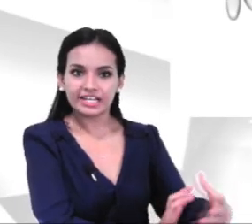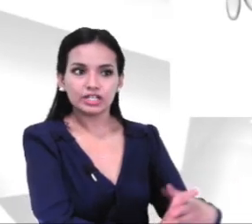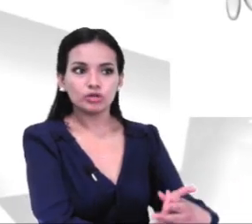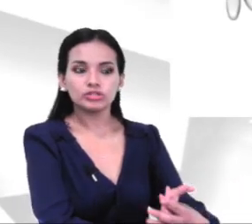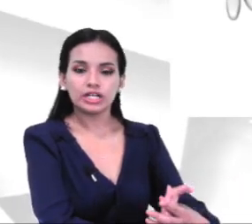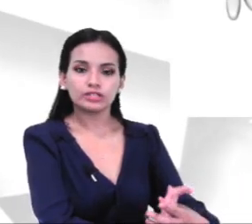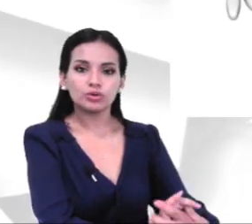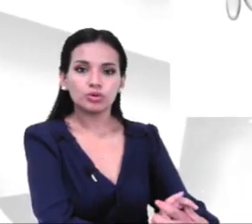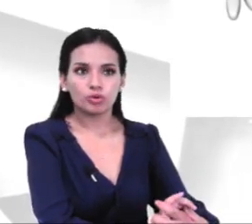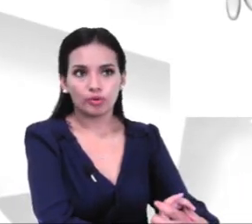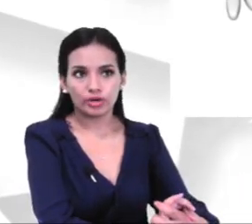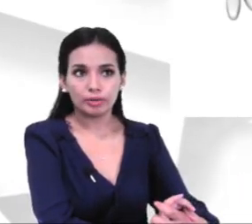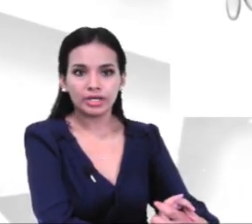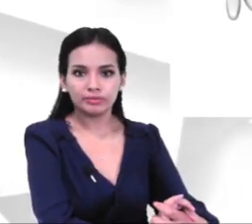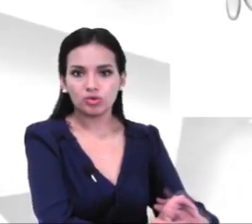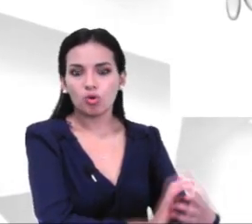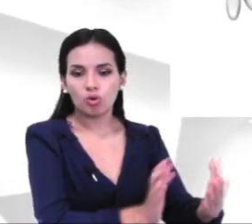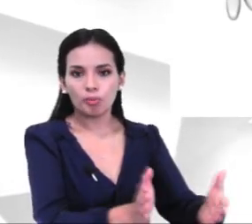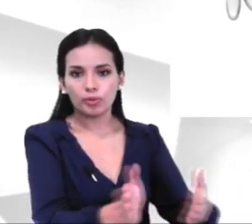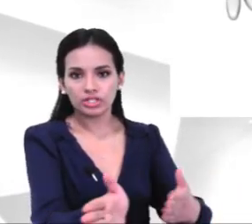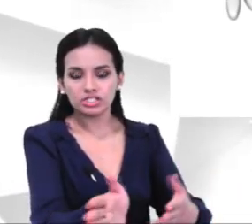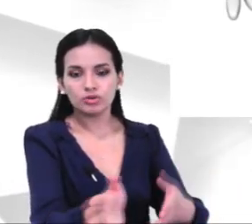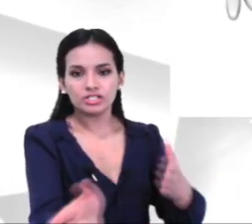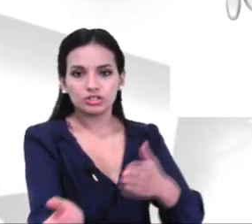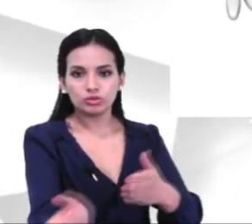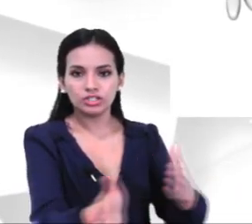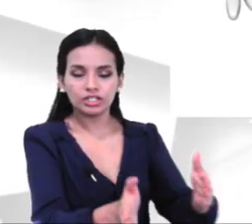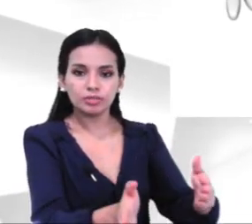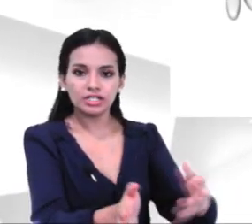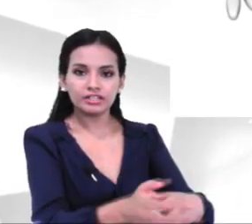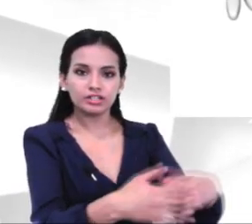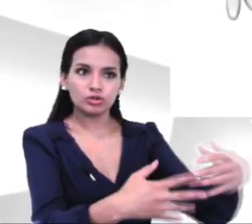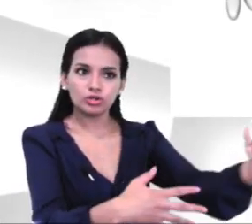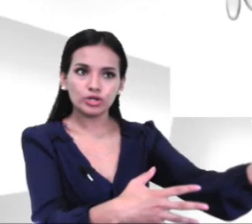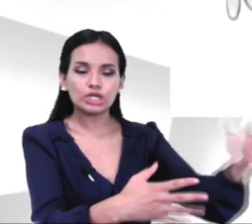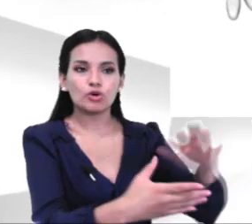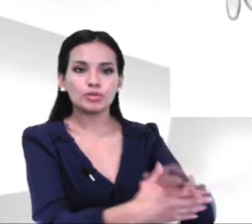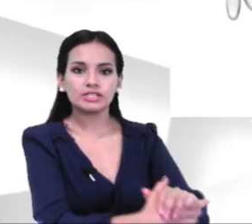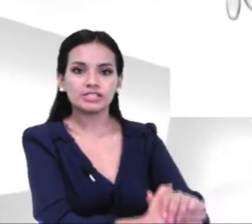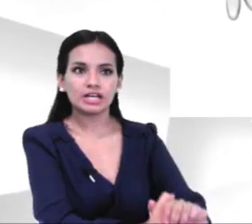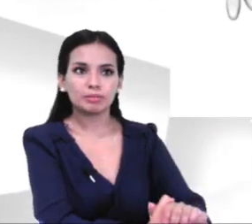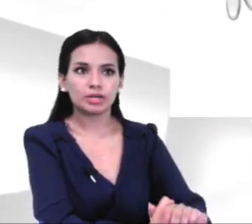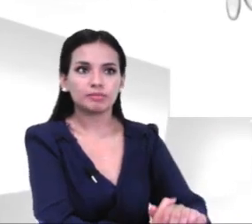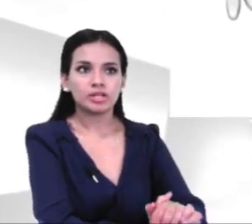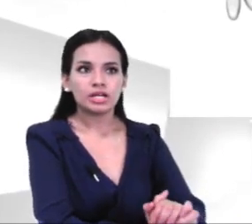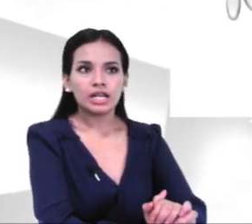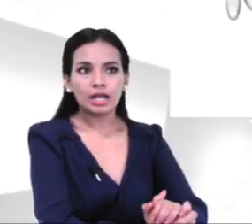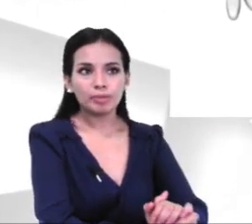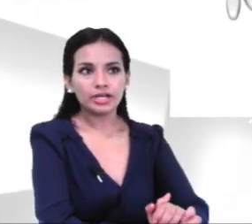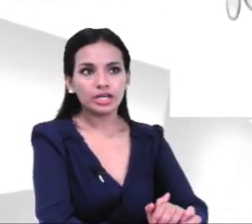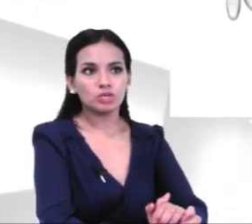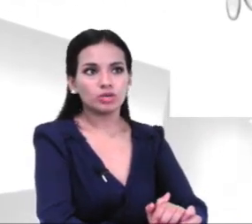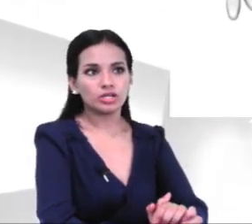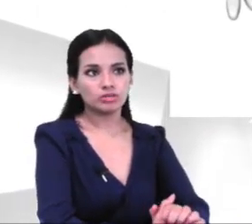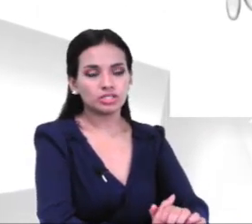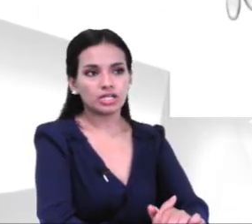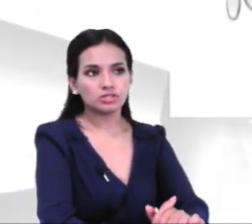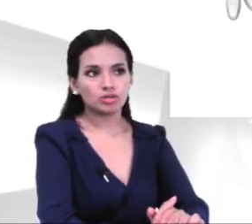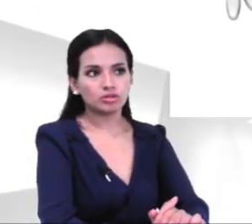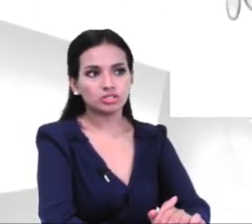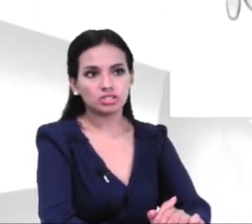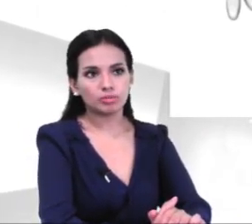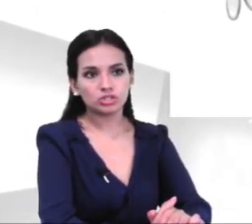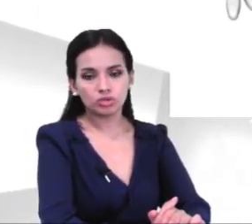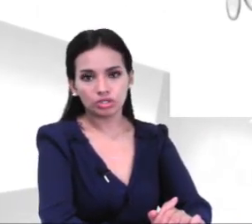que está en contacto con el mar o por decirlo así dónde termina el territorio y comienza el mar las playas y zonas costeras